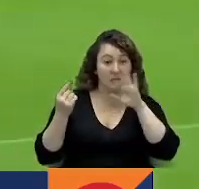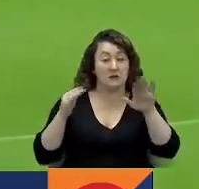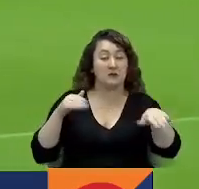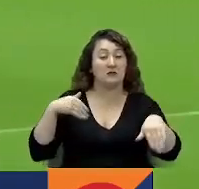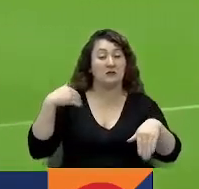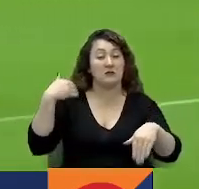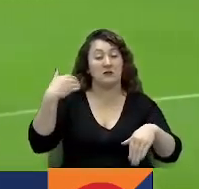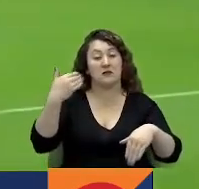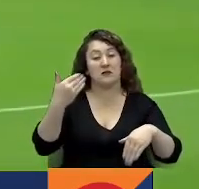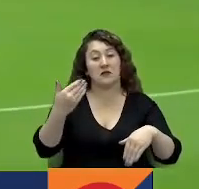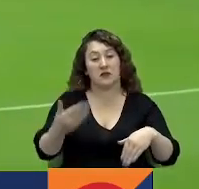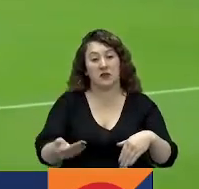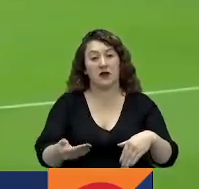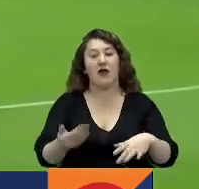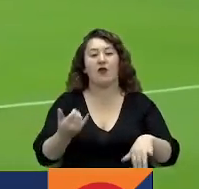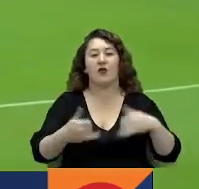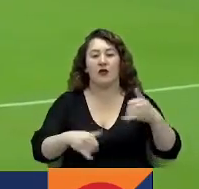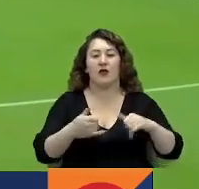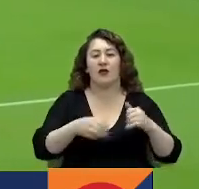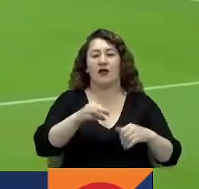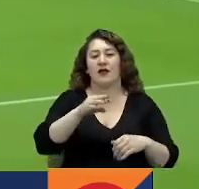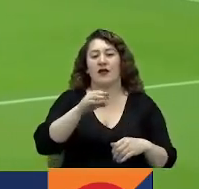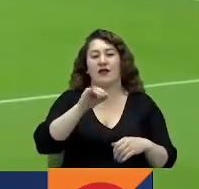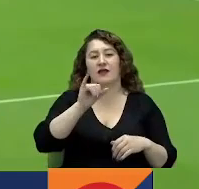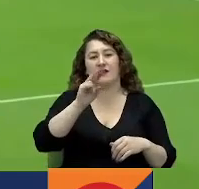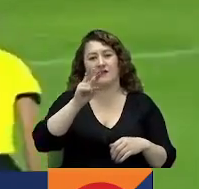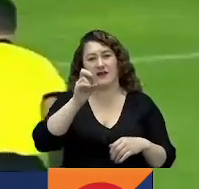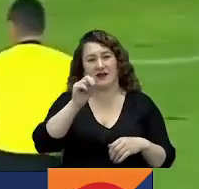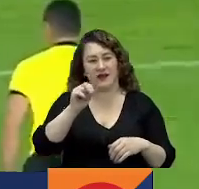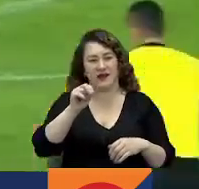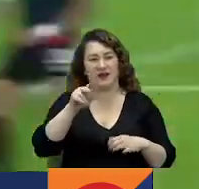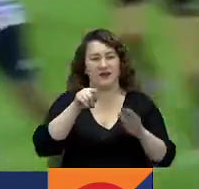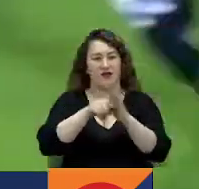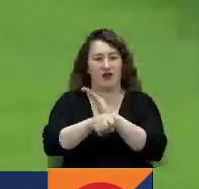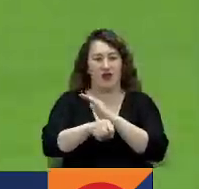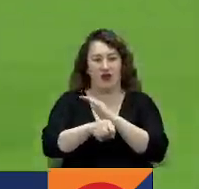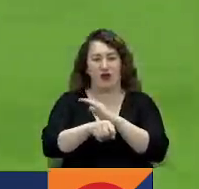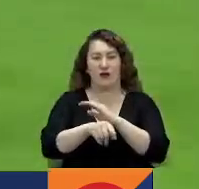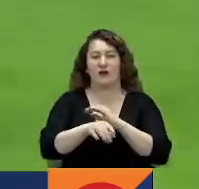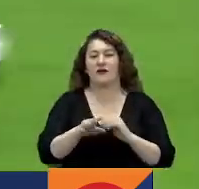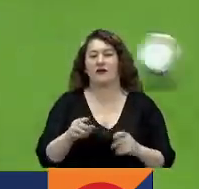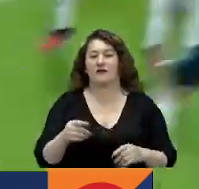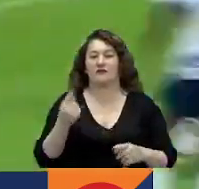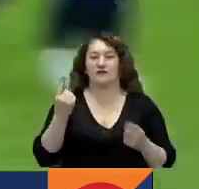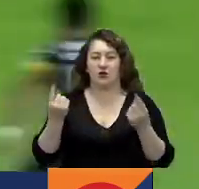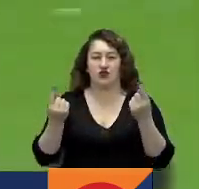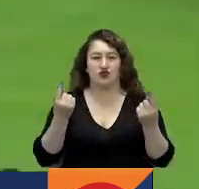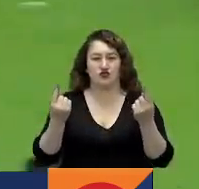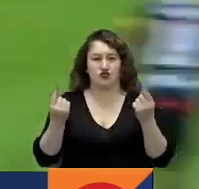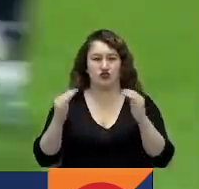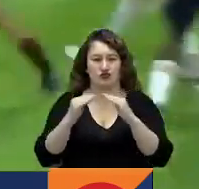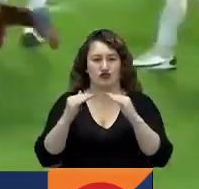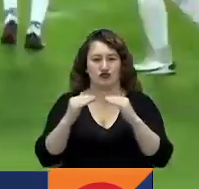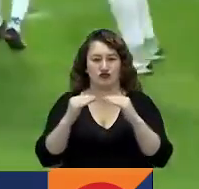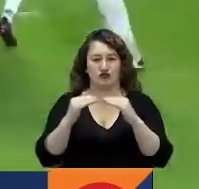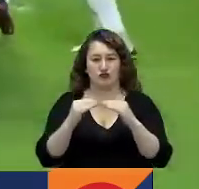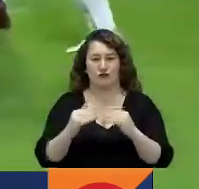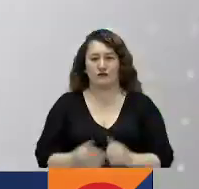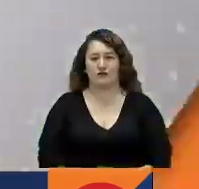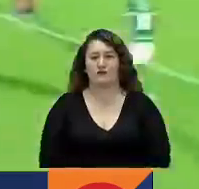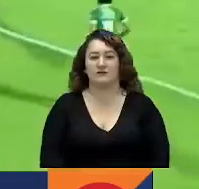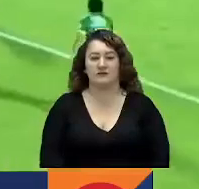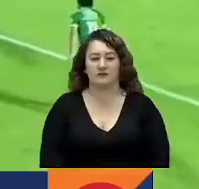Enamorado juega con Morelo que le da la pelota a Iván Rojas. Centro atrás y Wilfrido de la Rosa que empata. Junior 1, Santa Fe